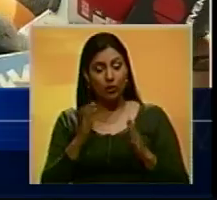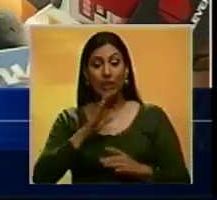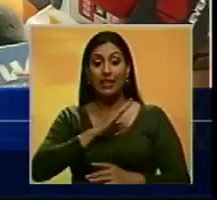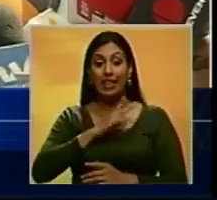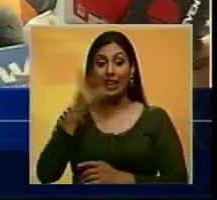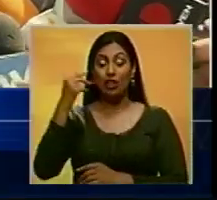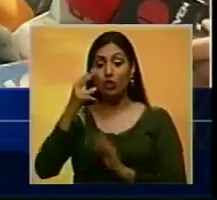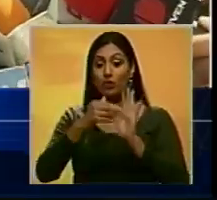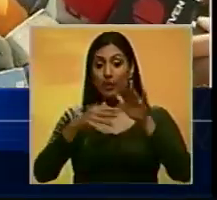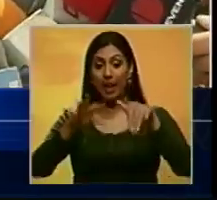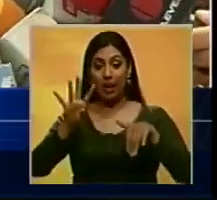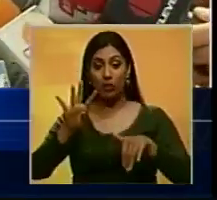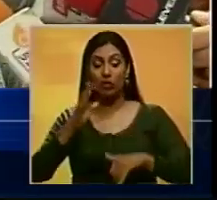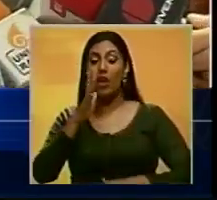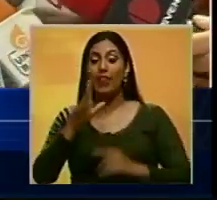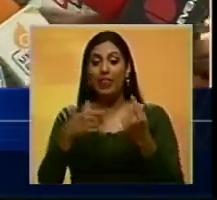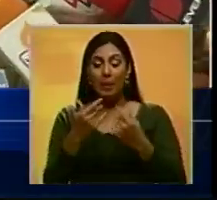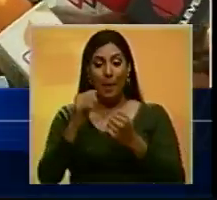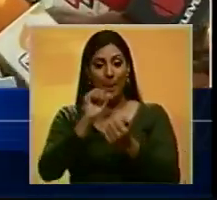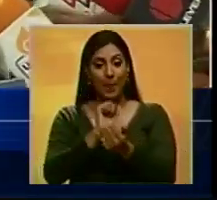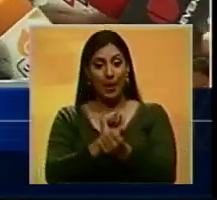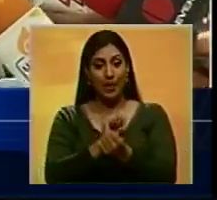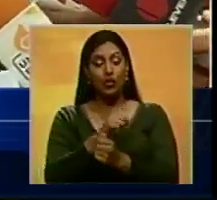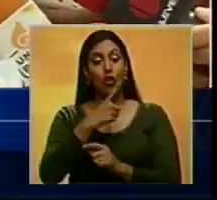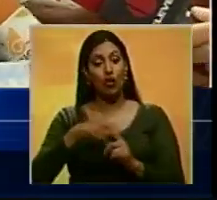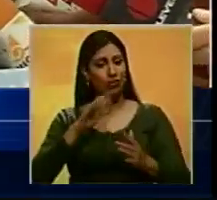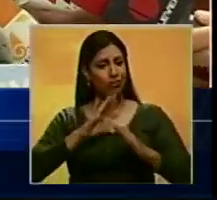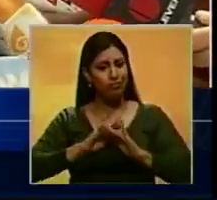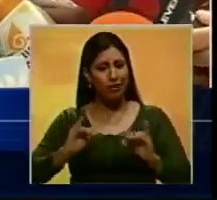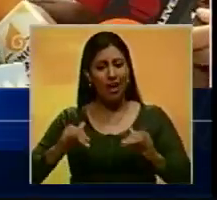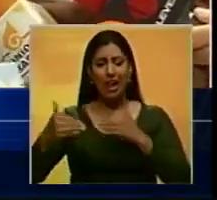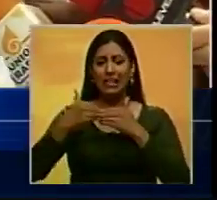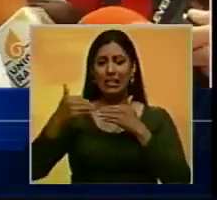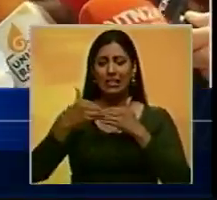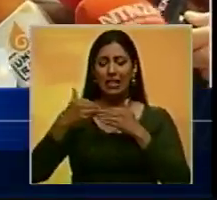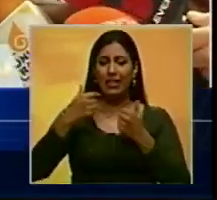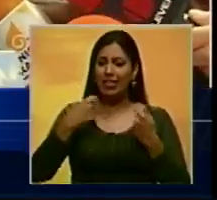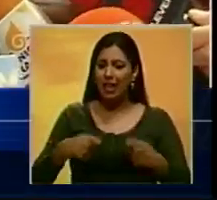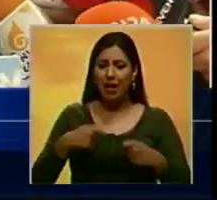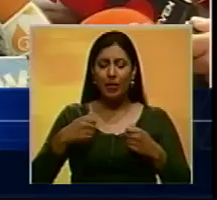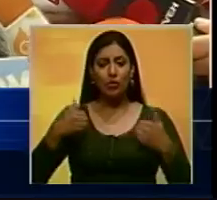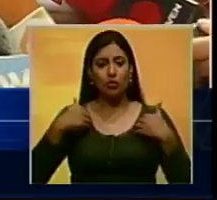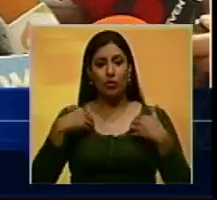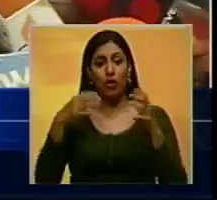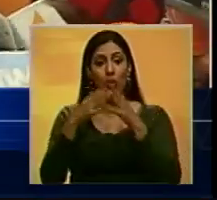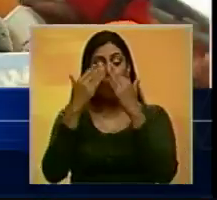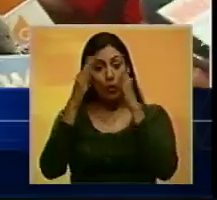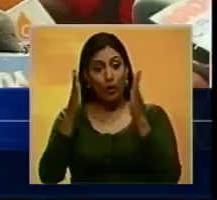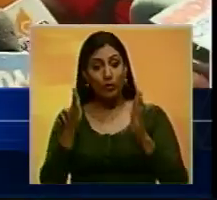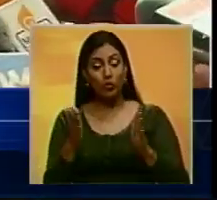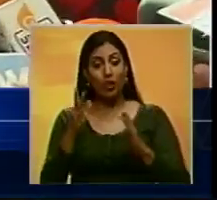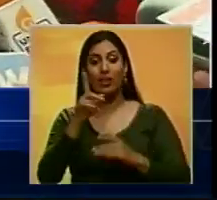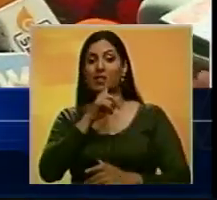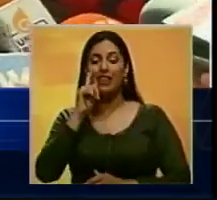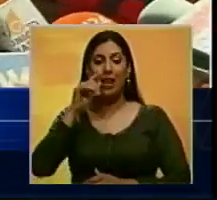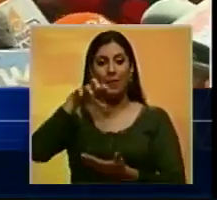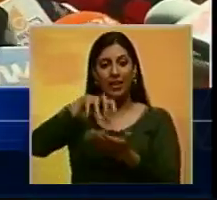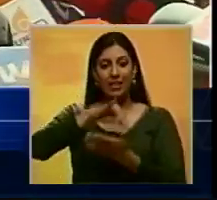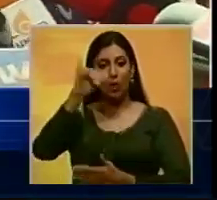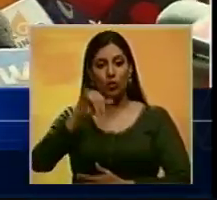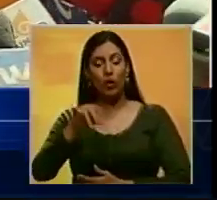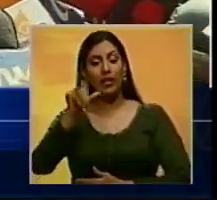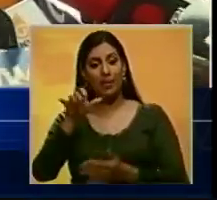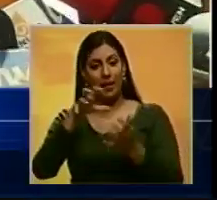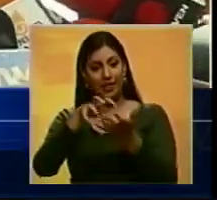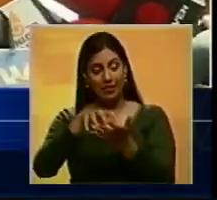desde el 2014 injustamente tras las rejas y el cese a la persecución y el acoso que sufren dirigentes estudiantiles, como es el caso del Estado Zulia y del